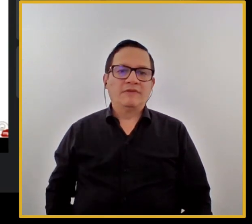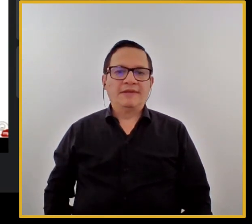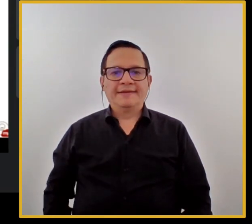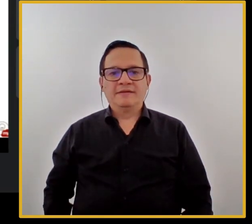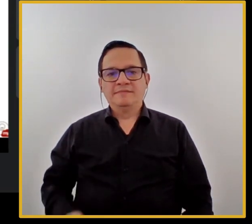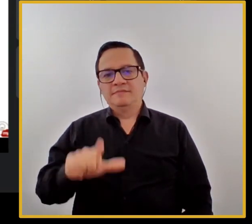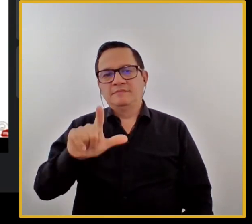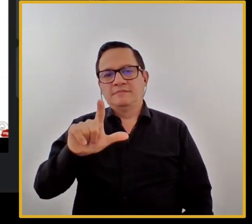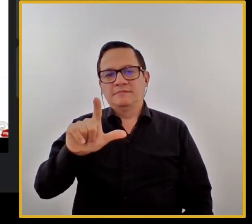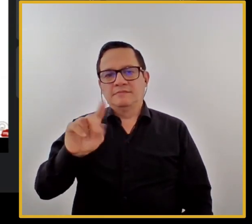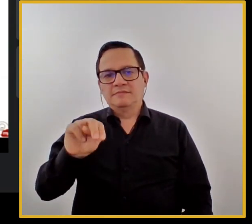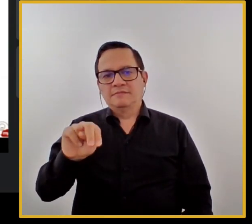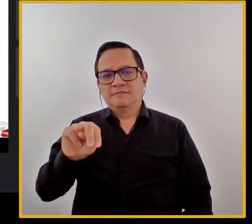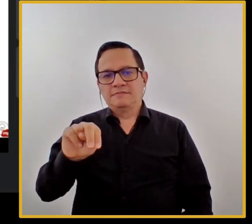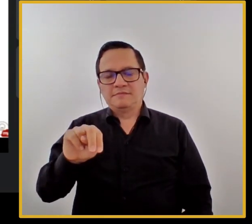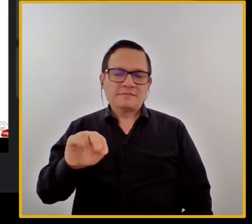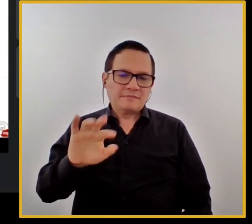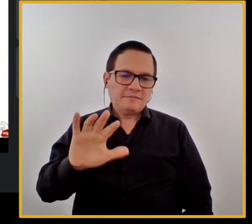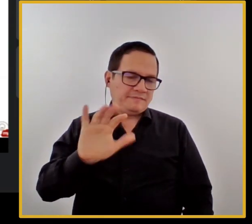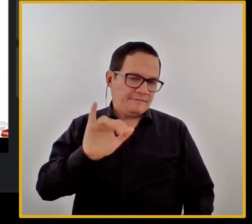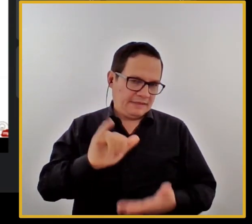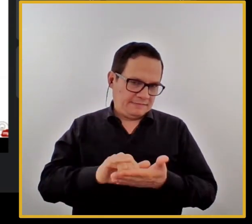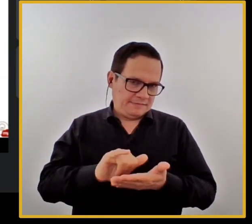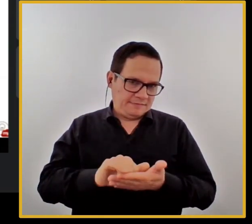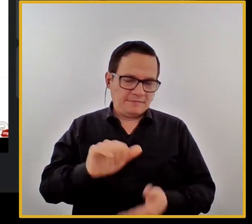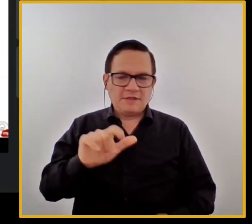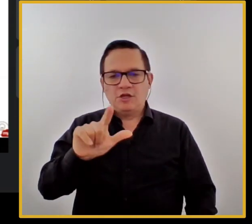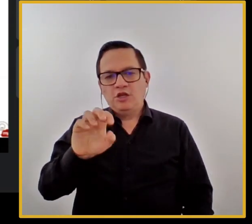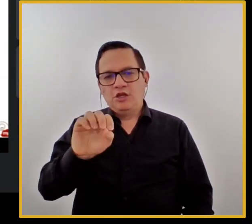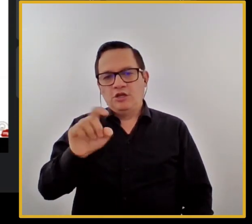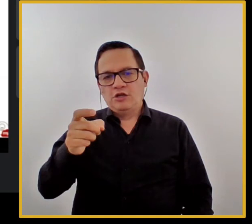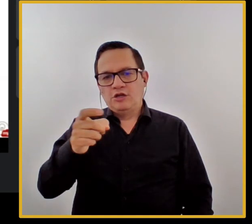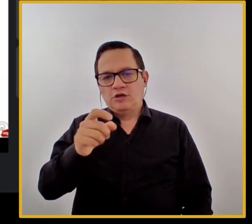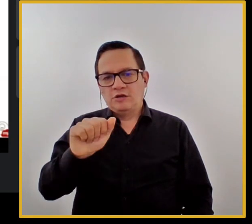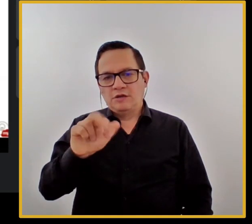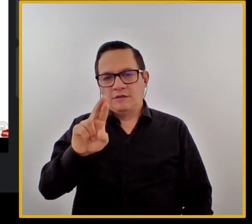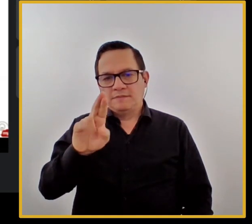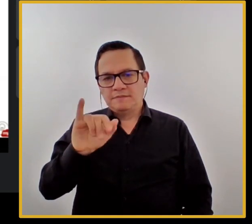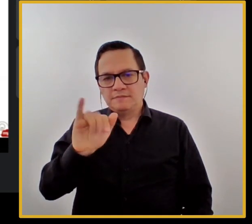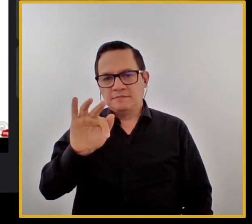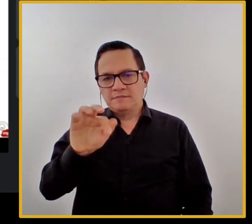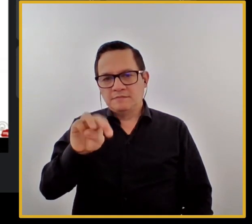Logaritmo de X a la 4